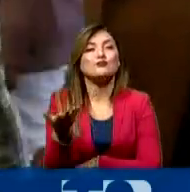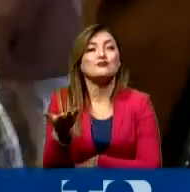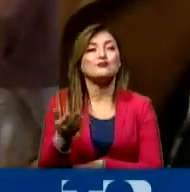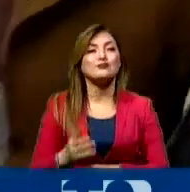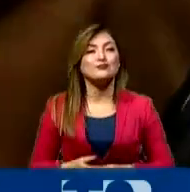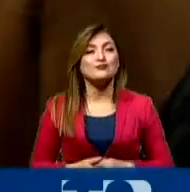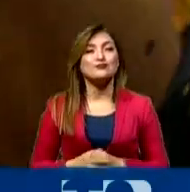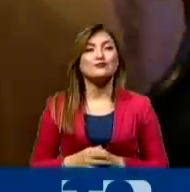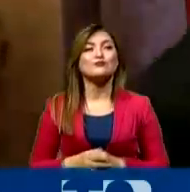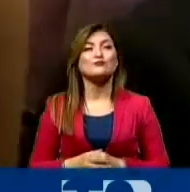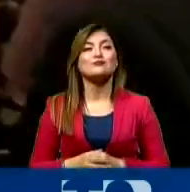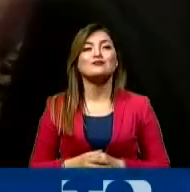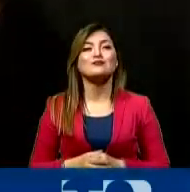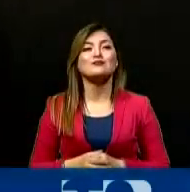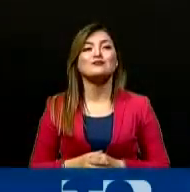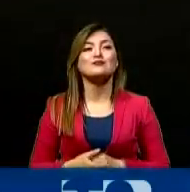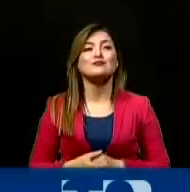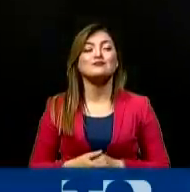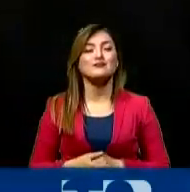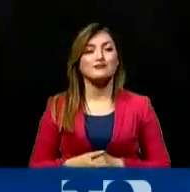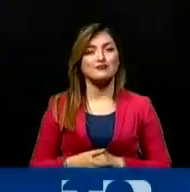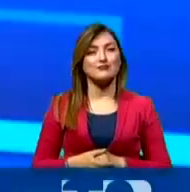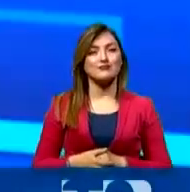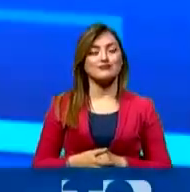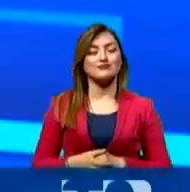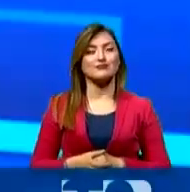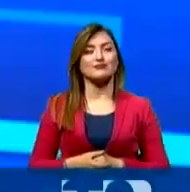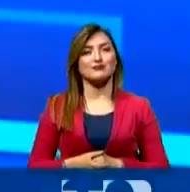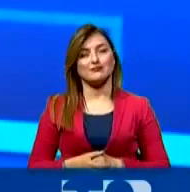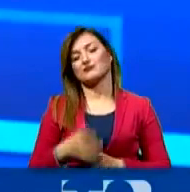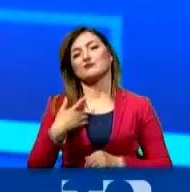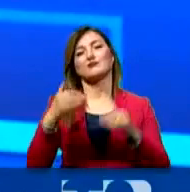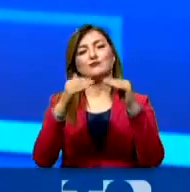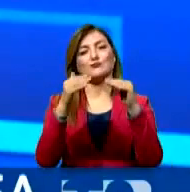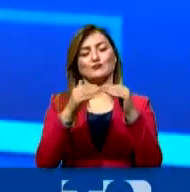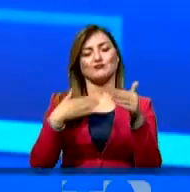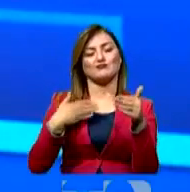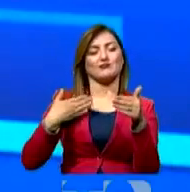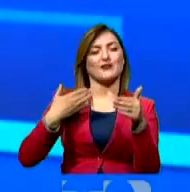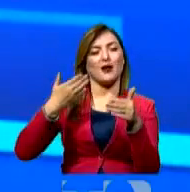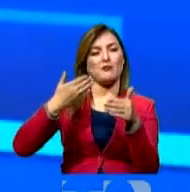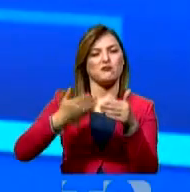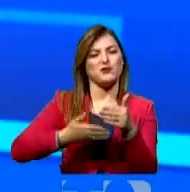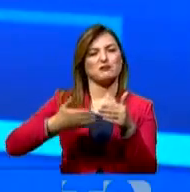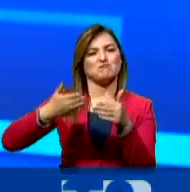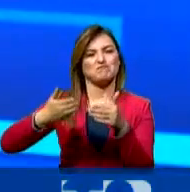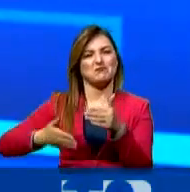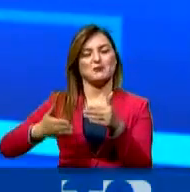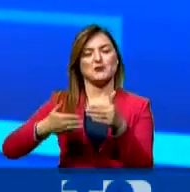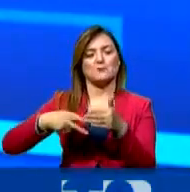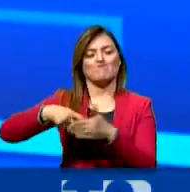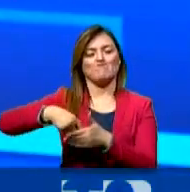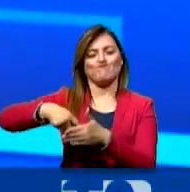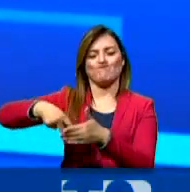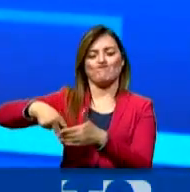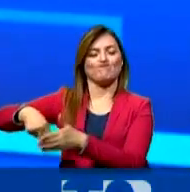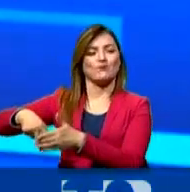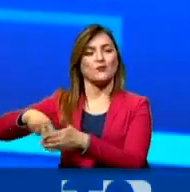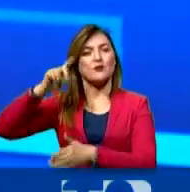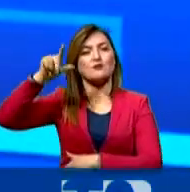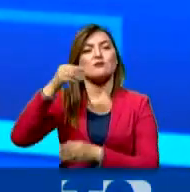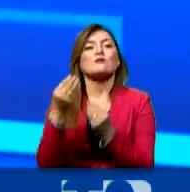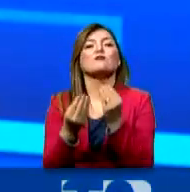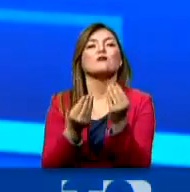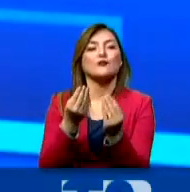Estos son los límites de la democracia, porque lo que el gobierno tiene que ejecutar son